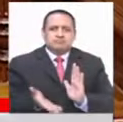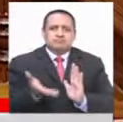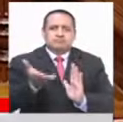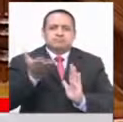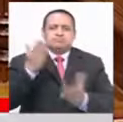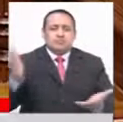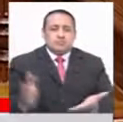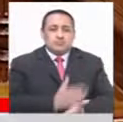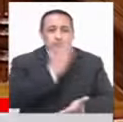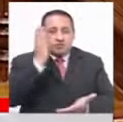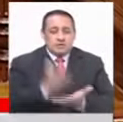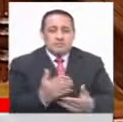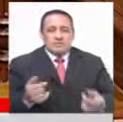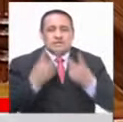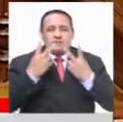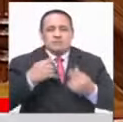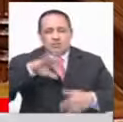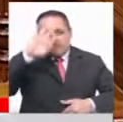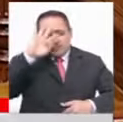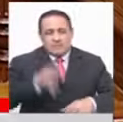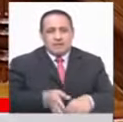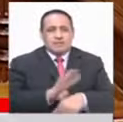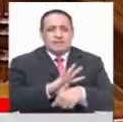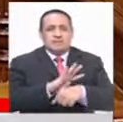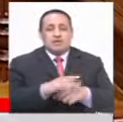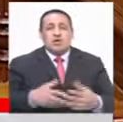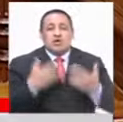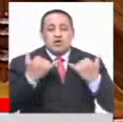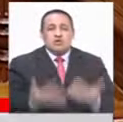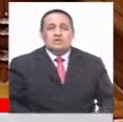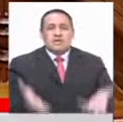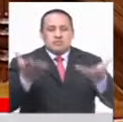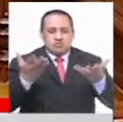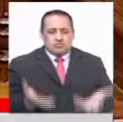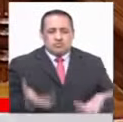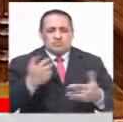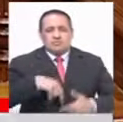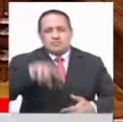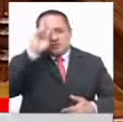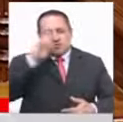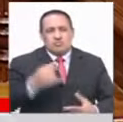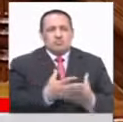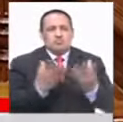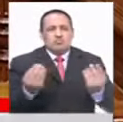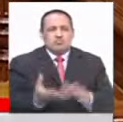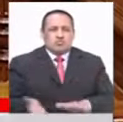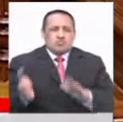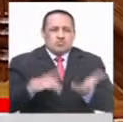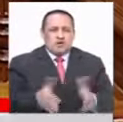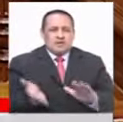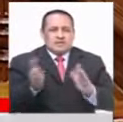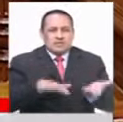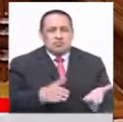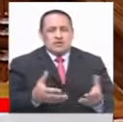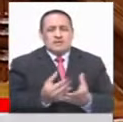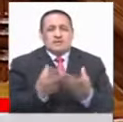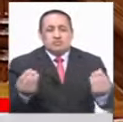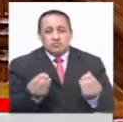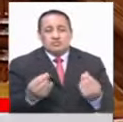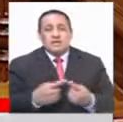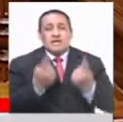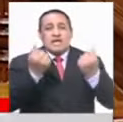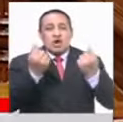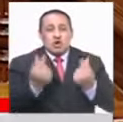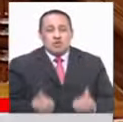debido a la crisis generada por la pandemia. Recibimos un Perú en duelo por las múltiples pérdidas, con su